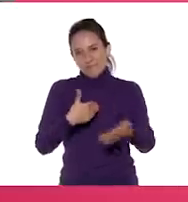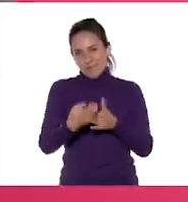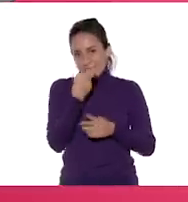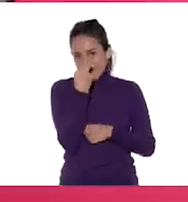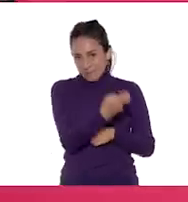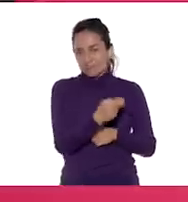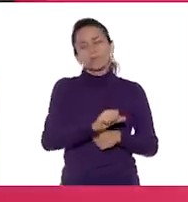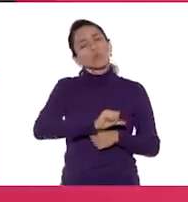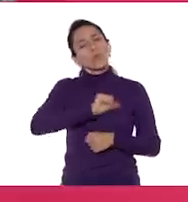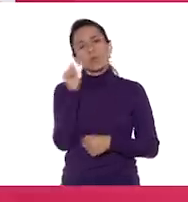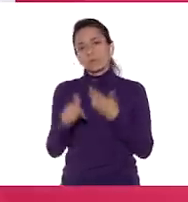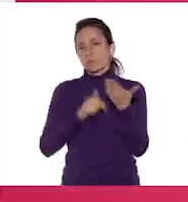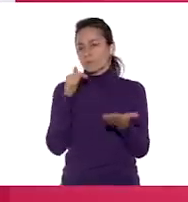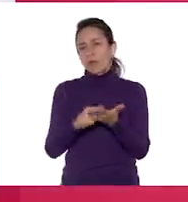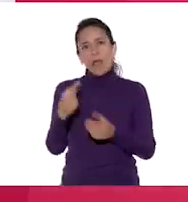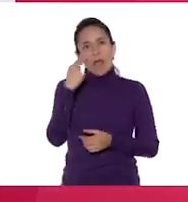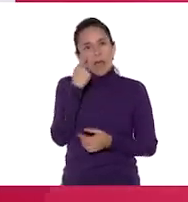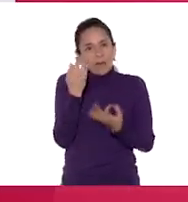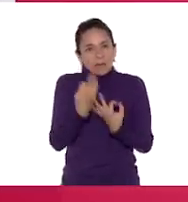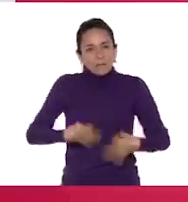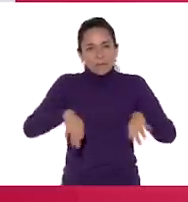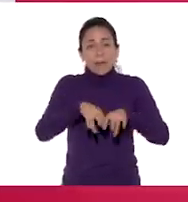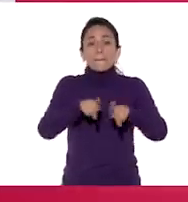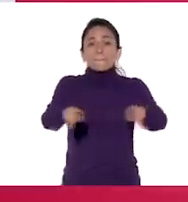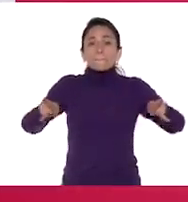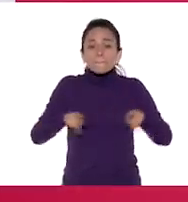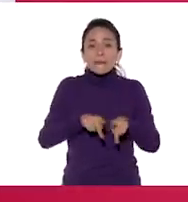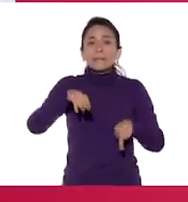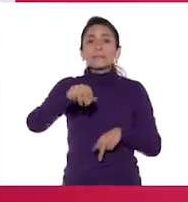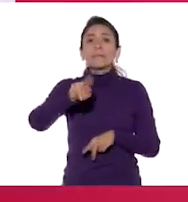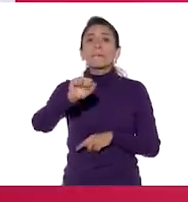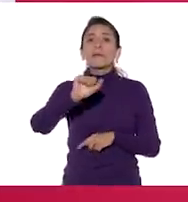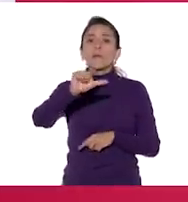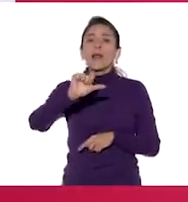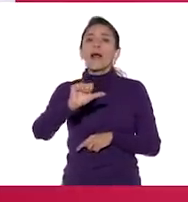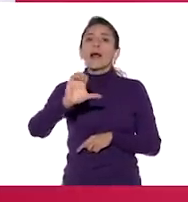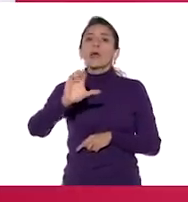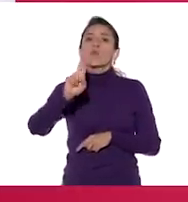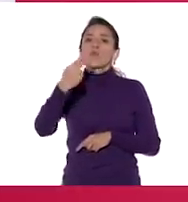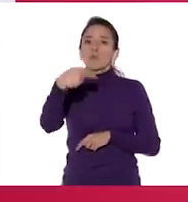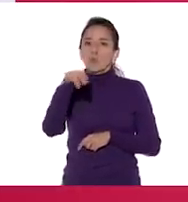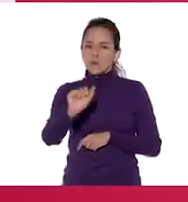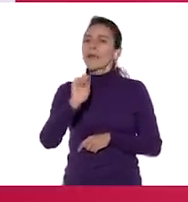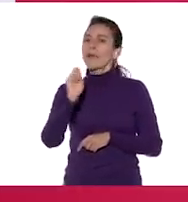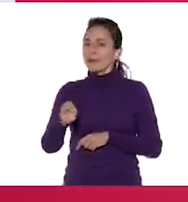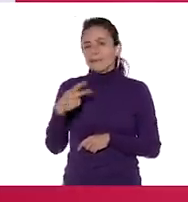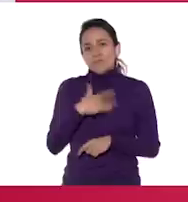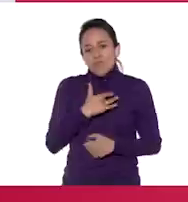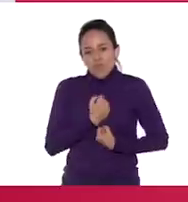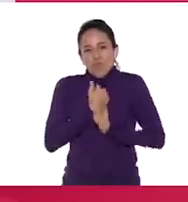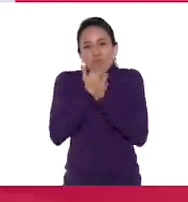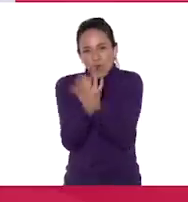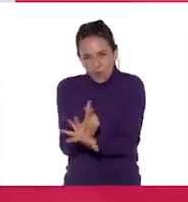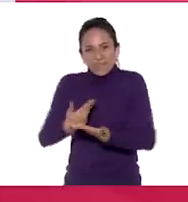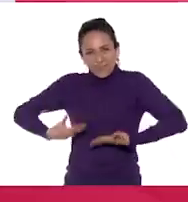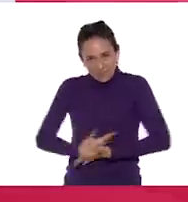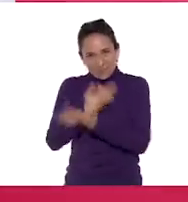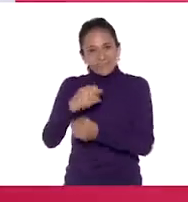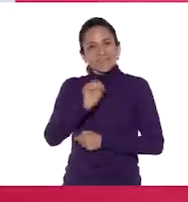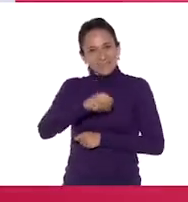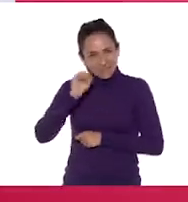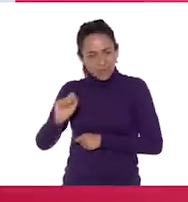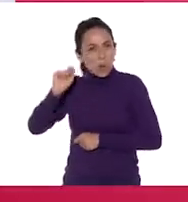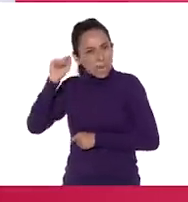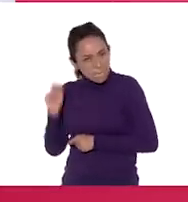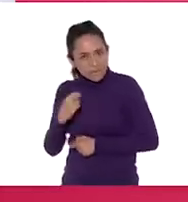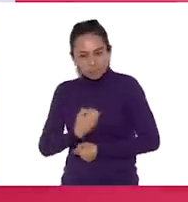Otro lugar icónico es la Plaza Manuel Acuña, nombrada así gracias al poeta saltillense del mismo nombre, autor